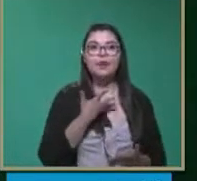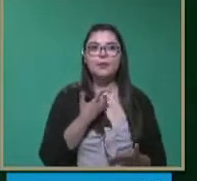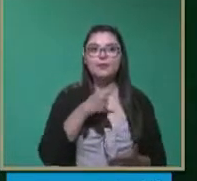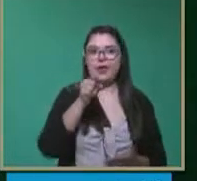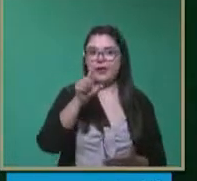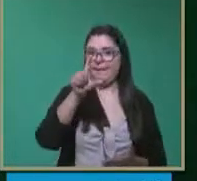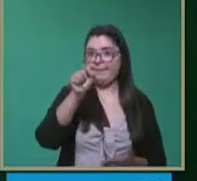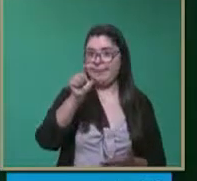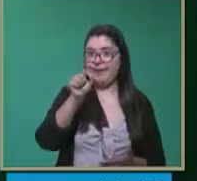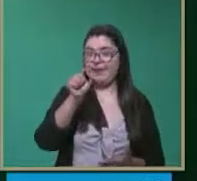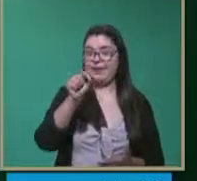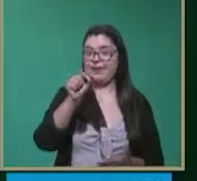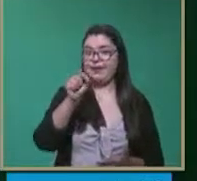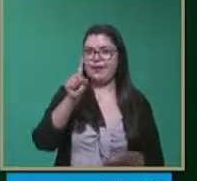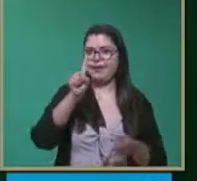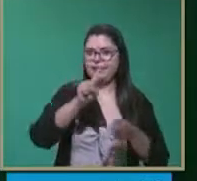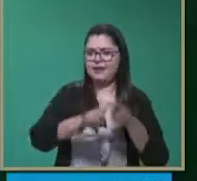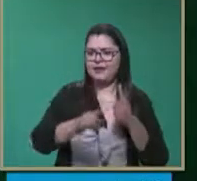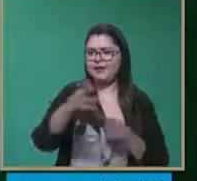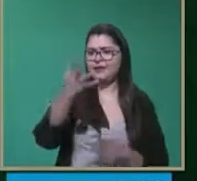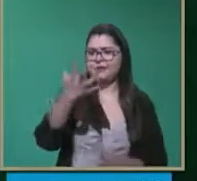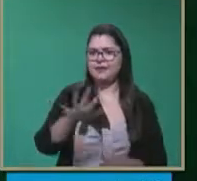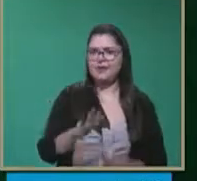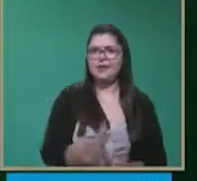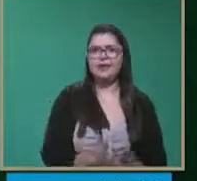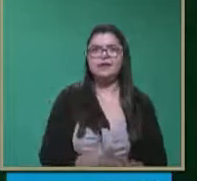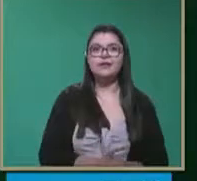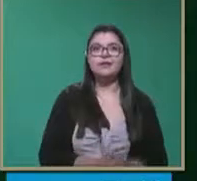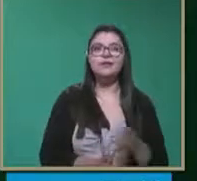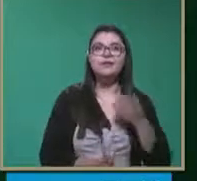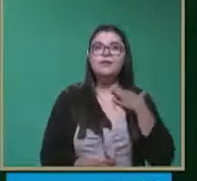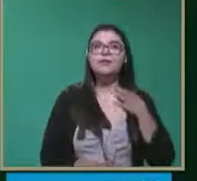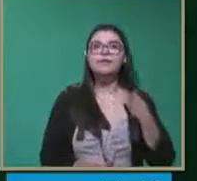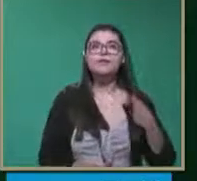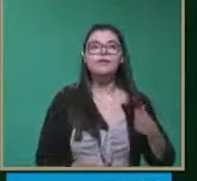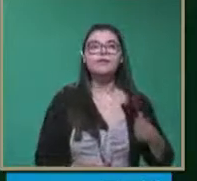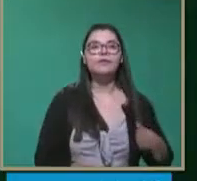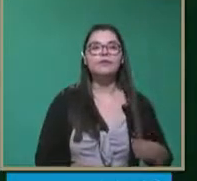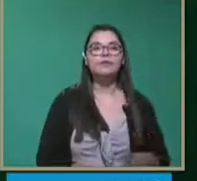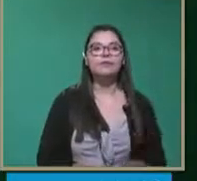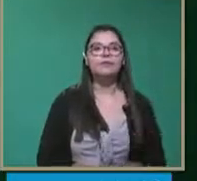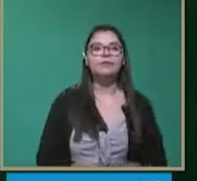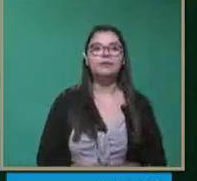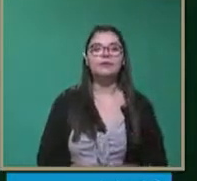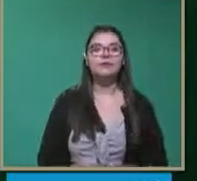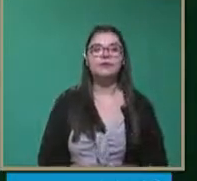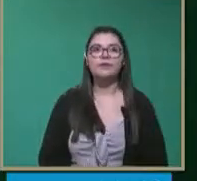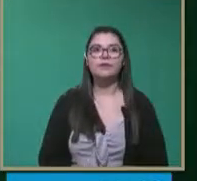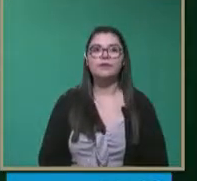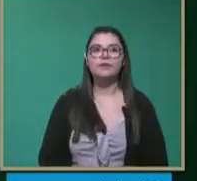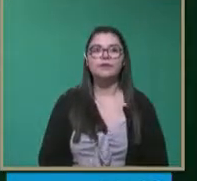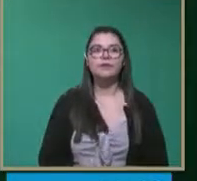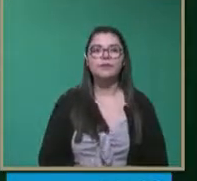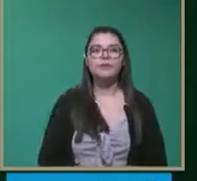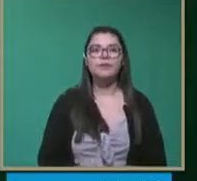20. 20 menos 10. Entonces, nos vamos a ubicar con el número 20, el